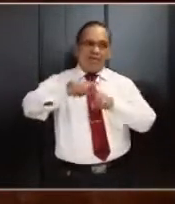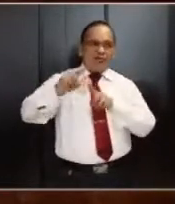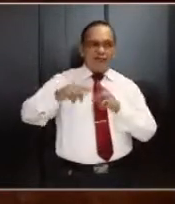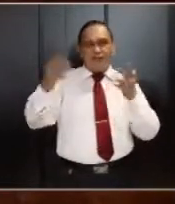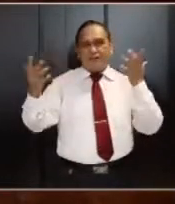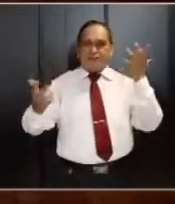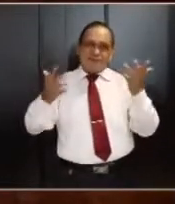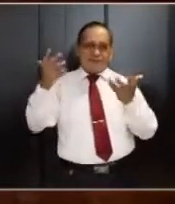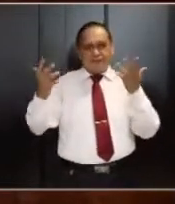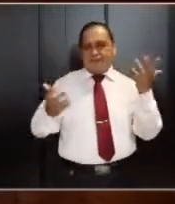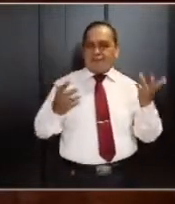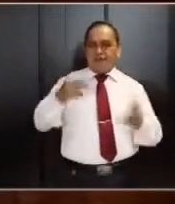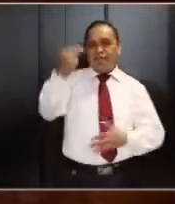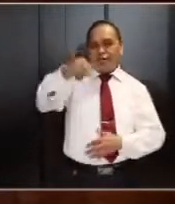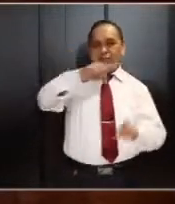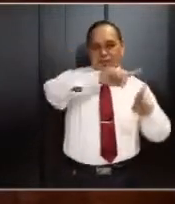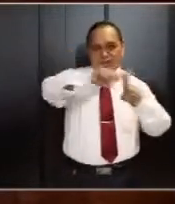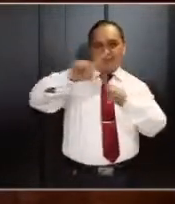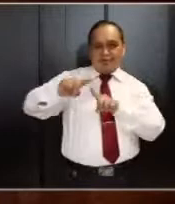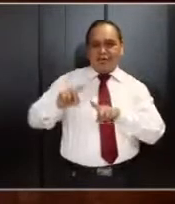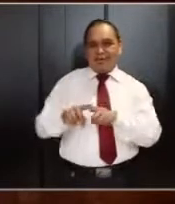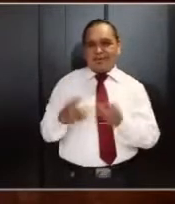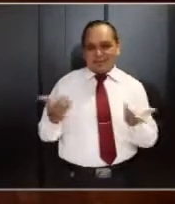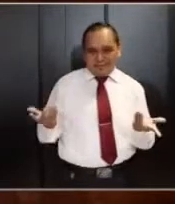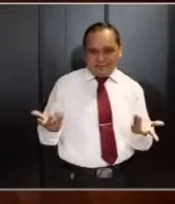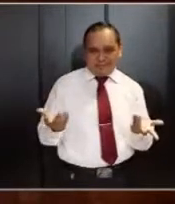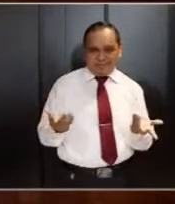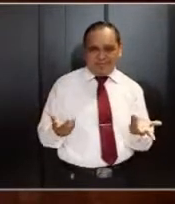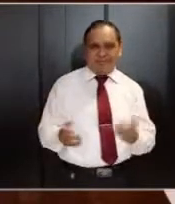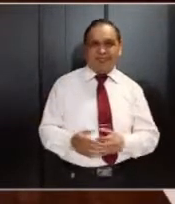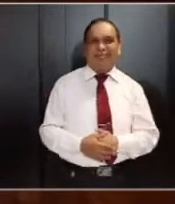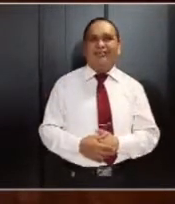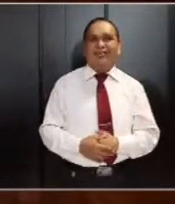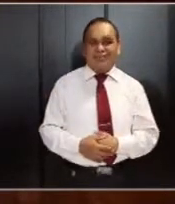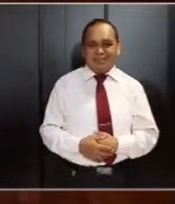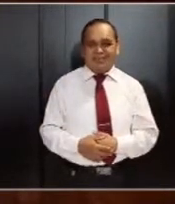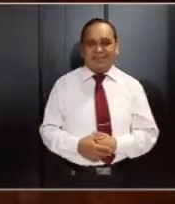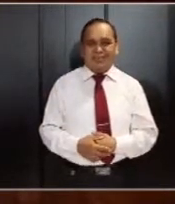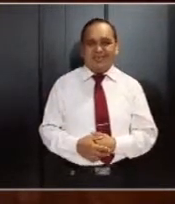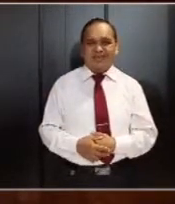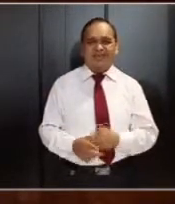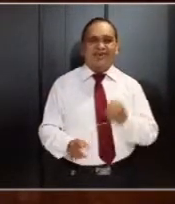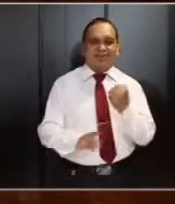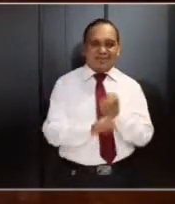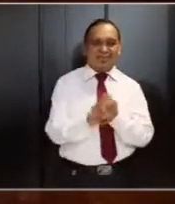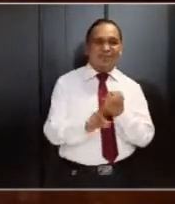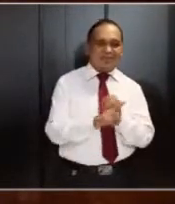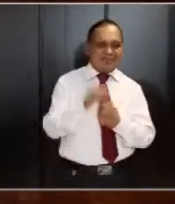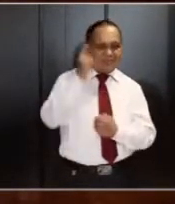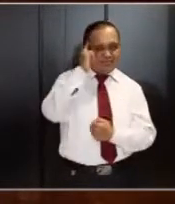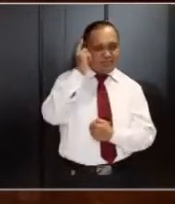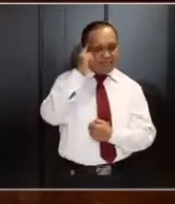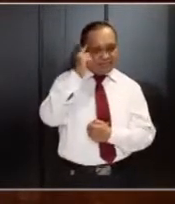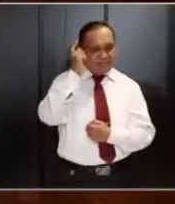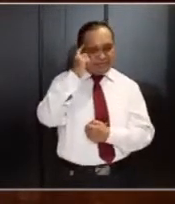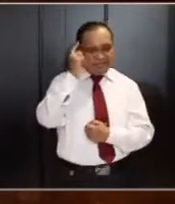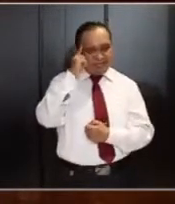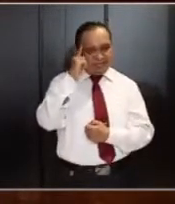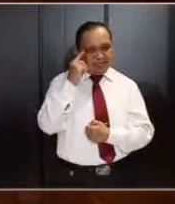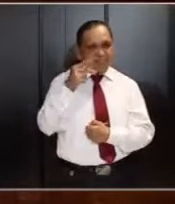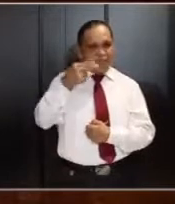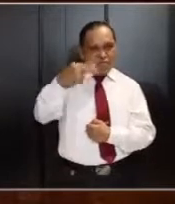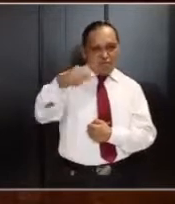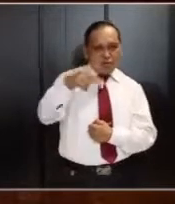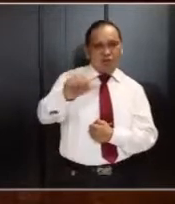vida. Es una, yo creo que es un problema emocional muy fuerte que tienes que sufrir todos los días. ¿Y no te gustaría ponerte